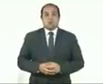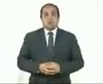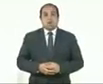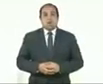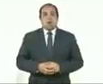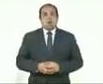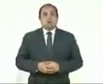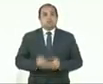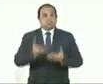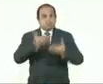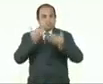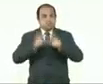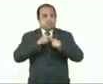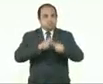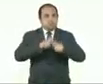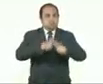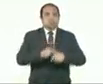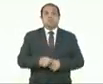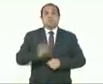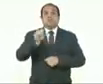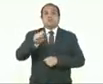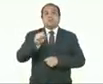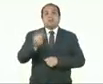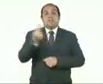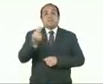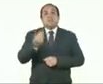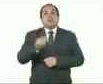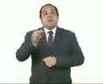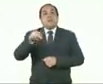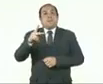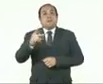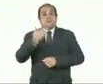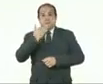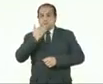Tenemos que tener un buen ministerio público para que